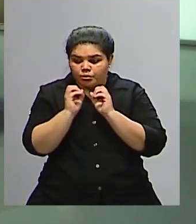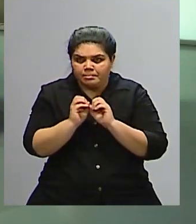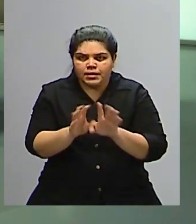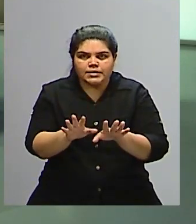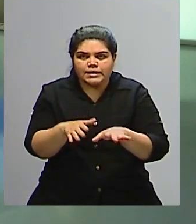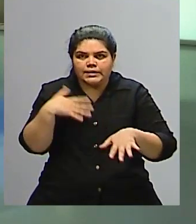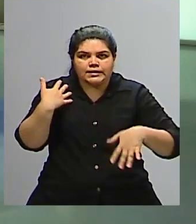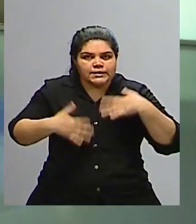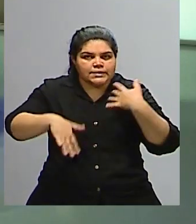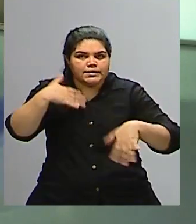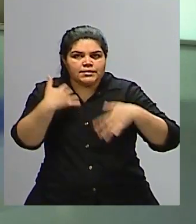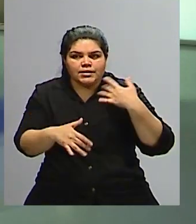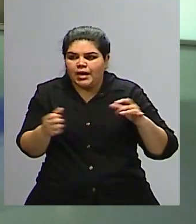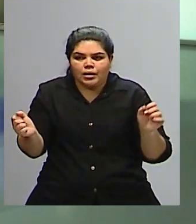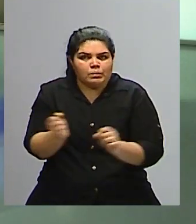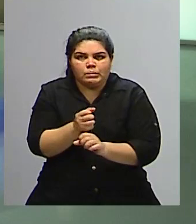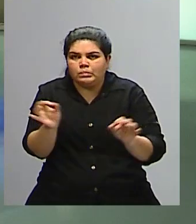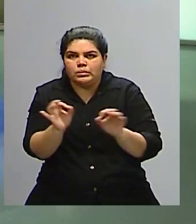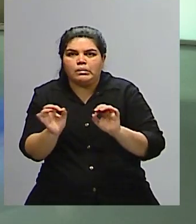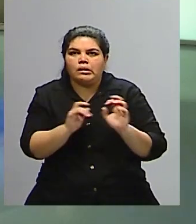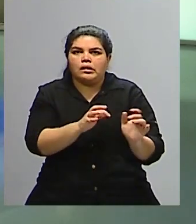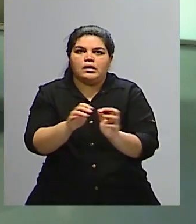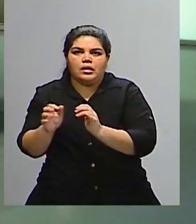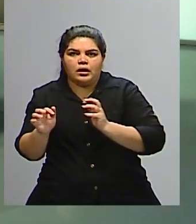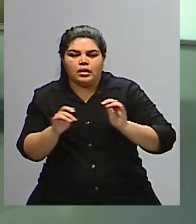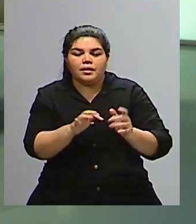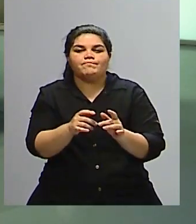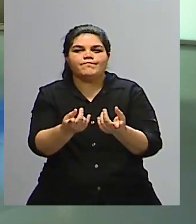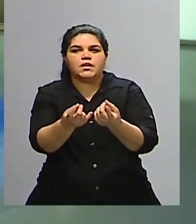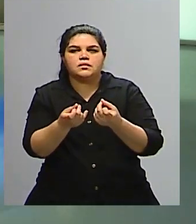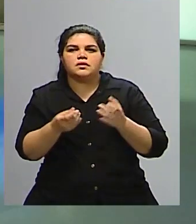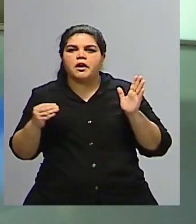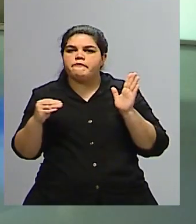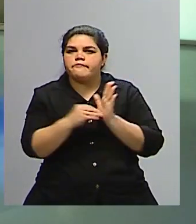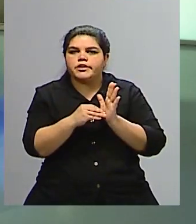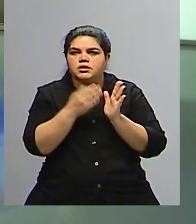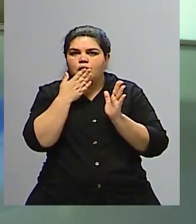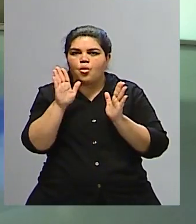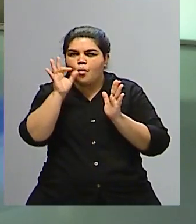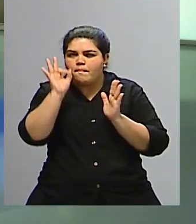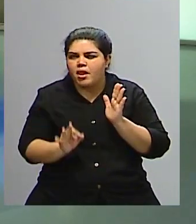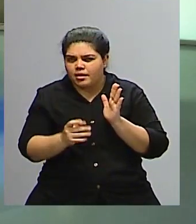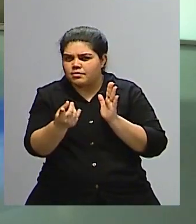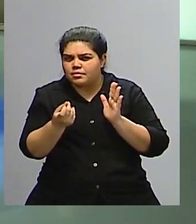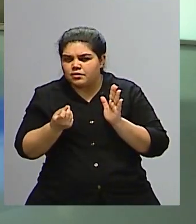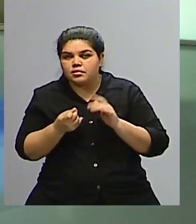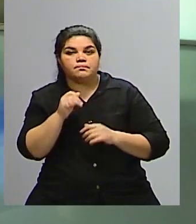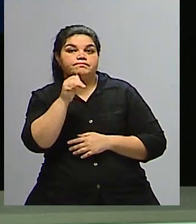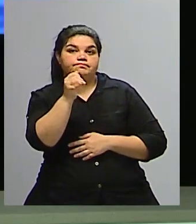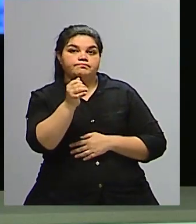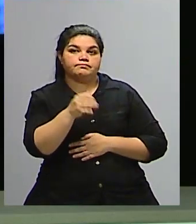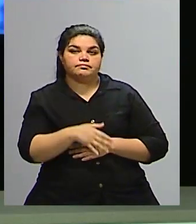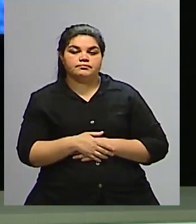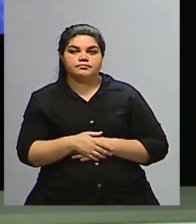situación. Me imagino que es fundamental y hay fechas que hay que cumplir. Sí, con el presupuesto tenemos